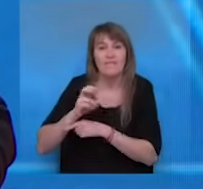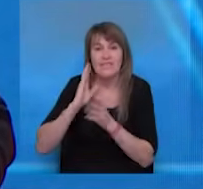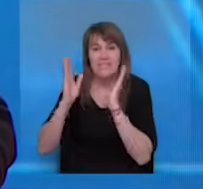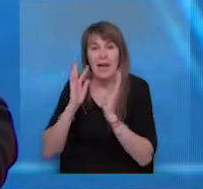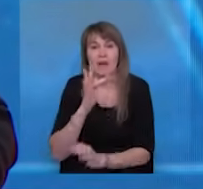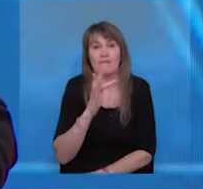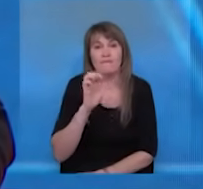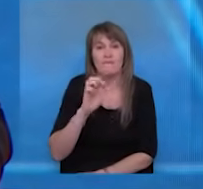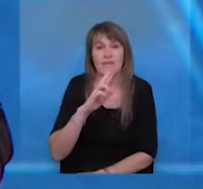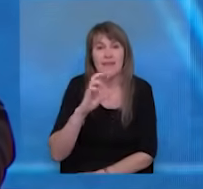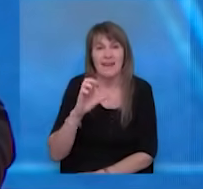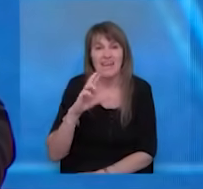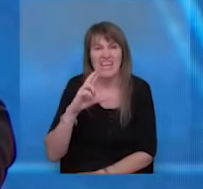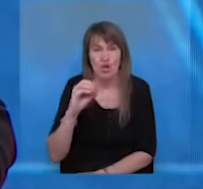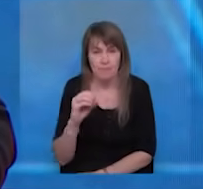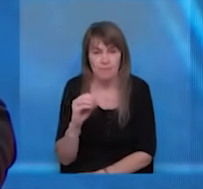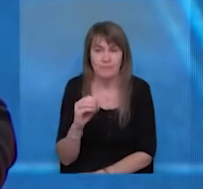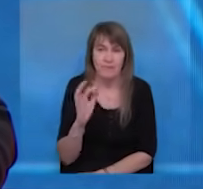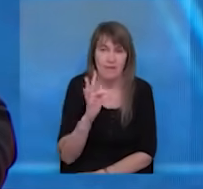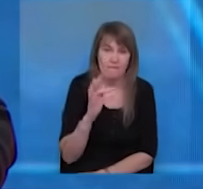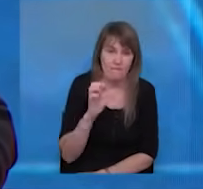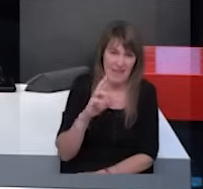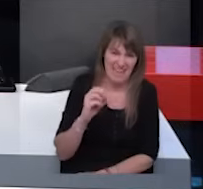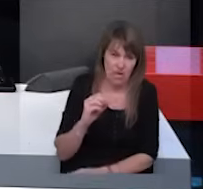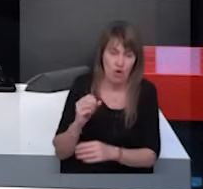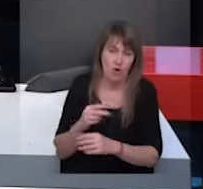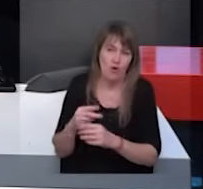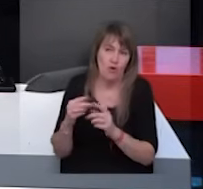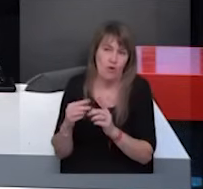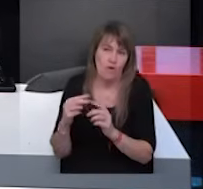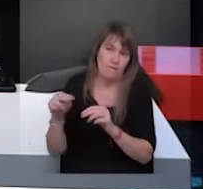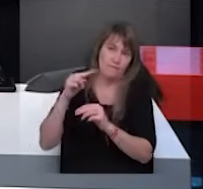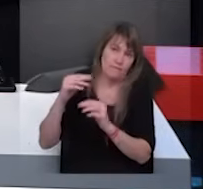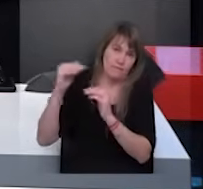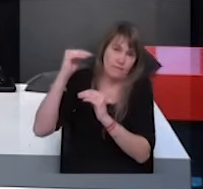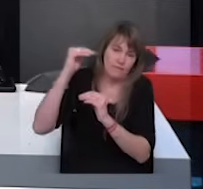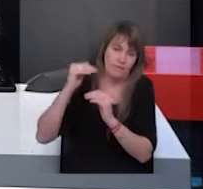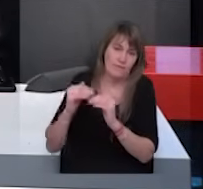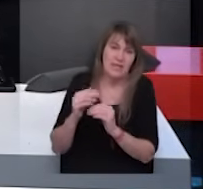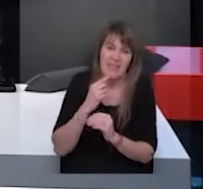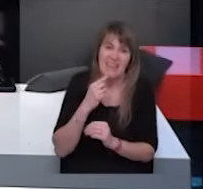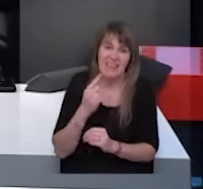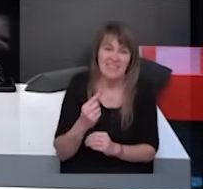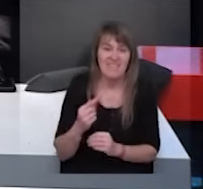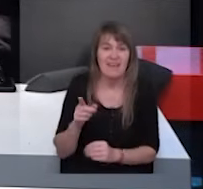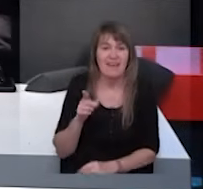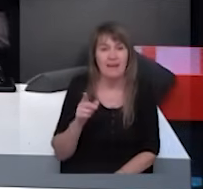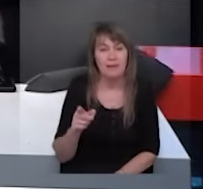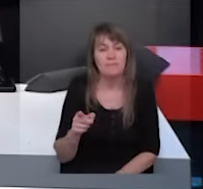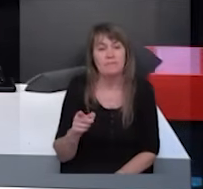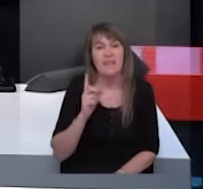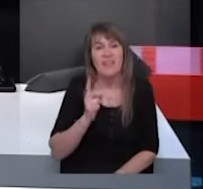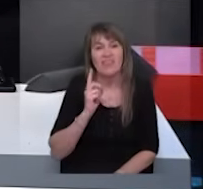Ferrero la fiscal subrogante del fiscal subrogante Mónica Ferrero determinó que hay que